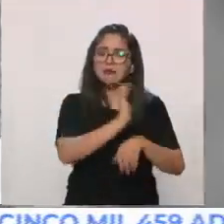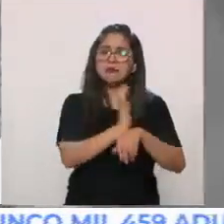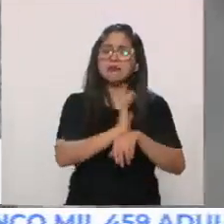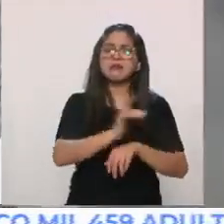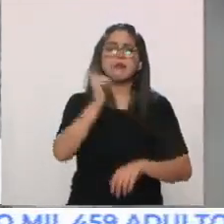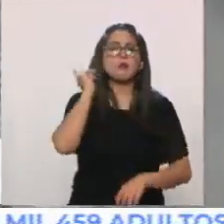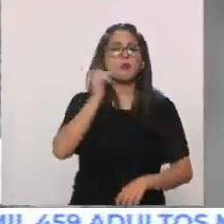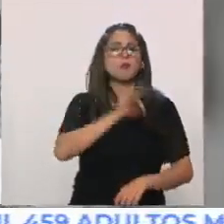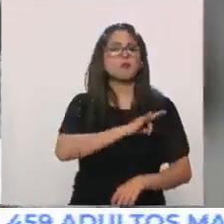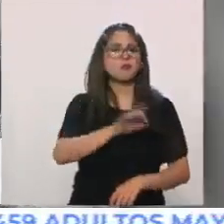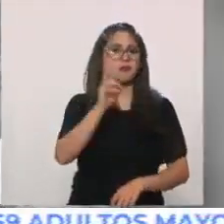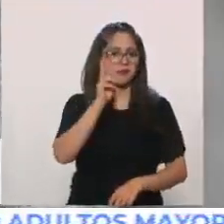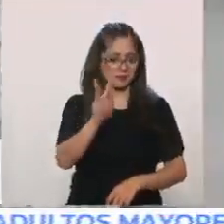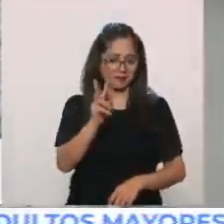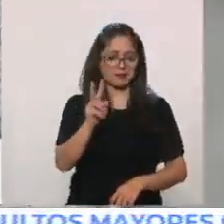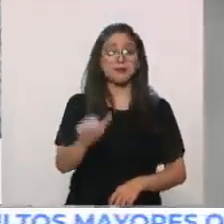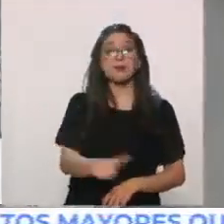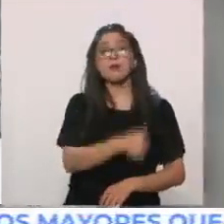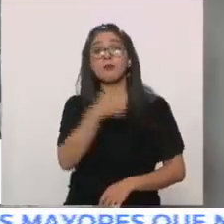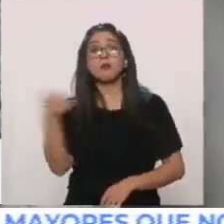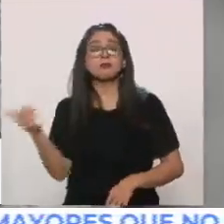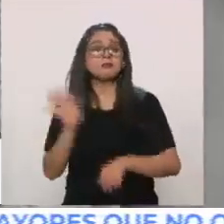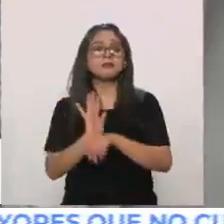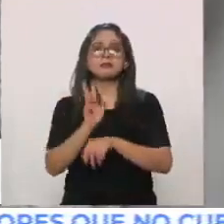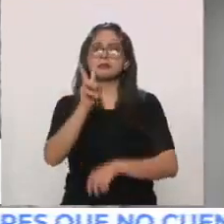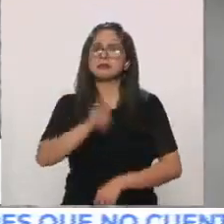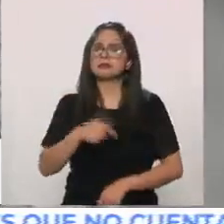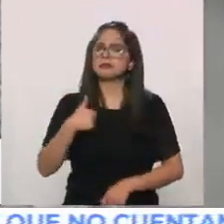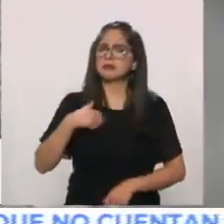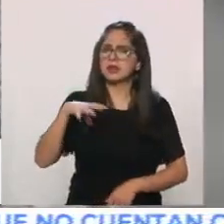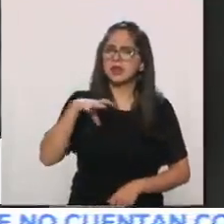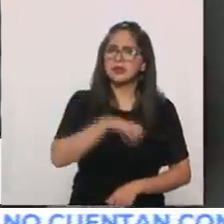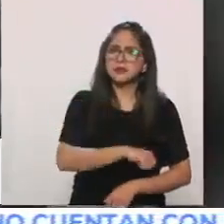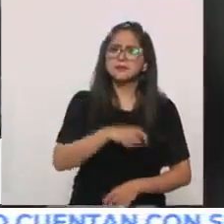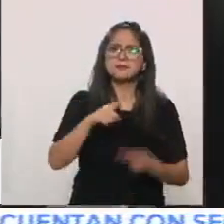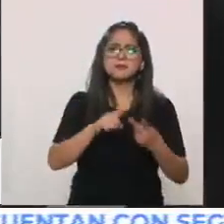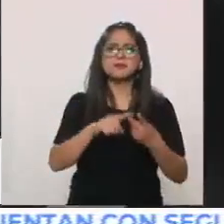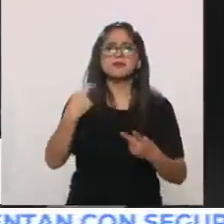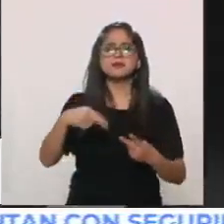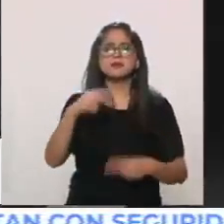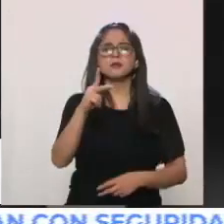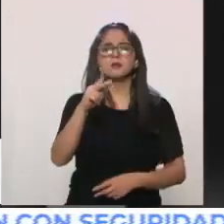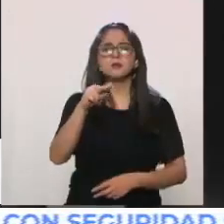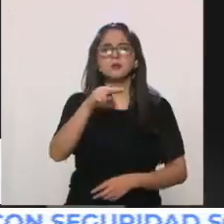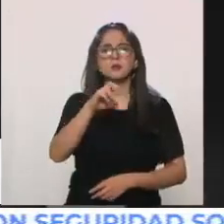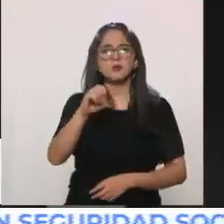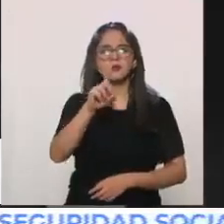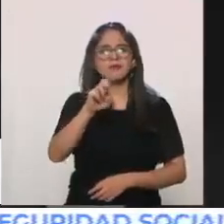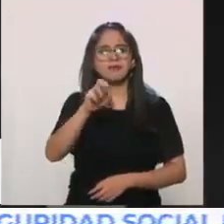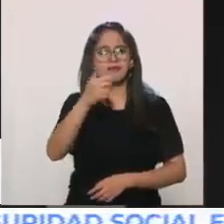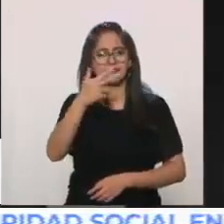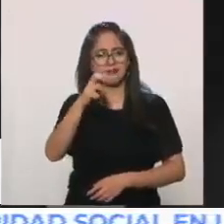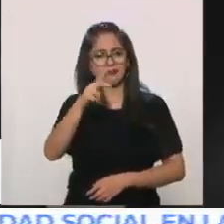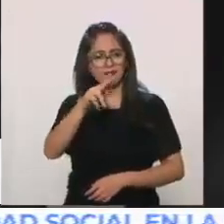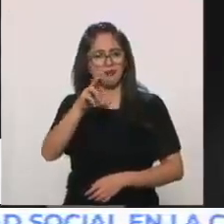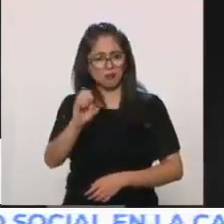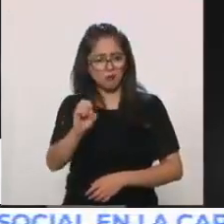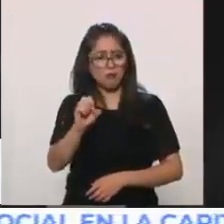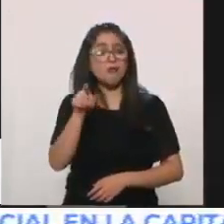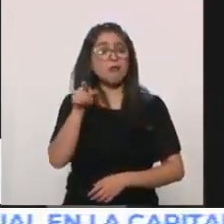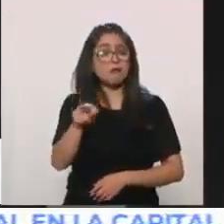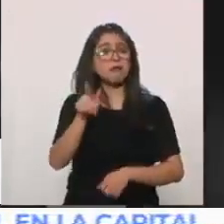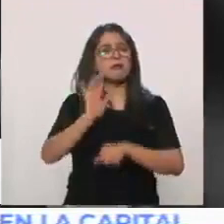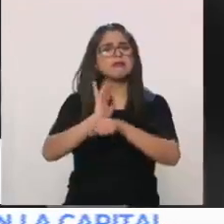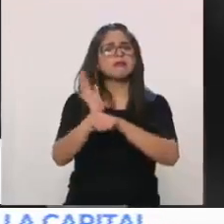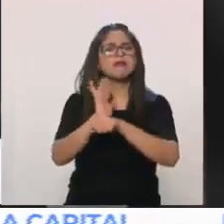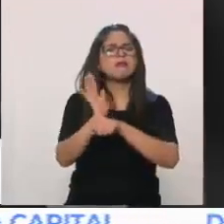ampliamente. Y la otra que a mí me gusta muchísimo es Puño de Hierro, pues es una